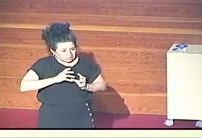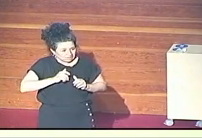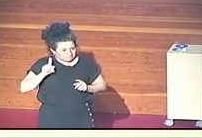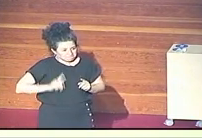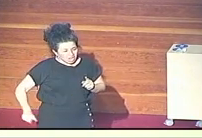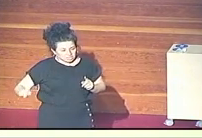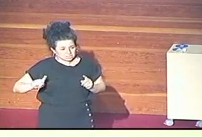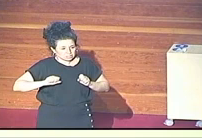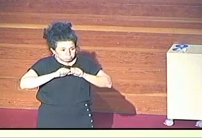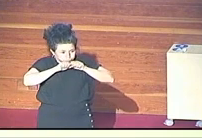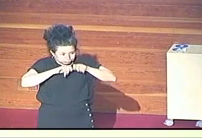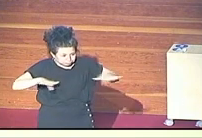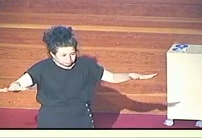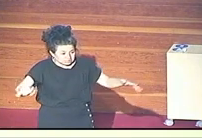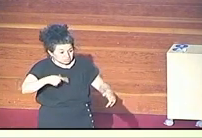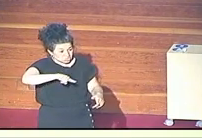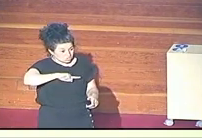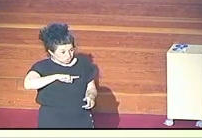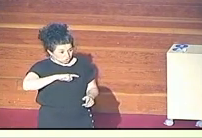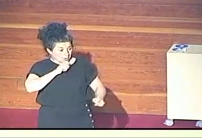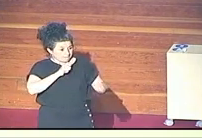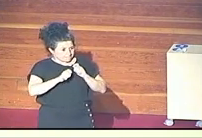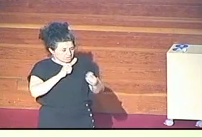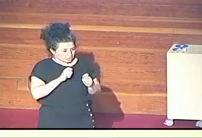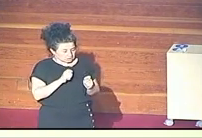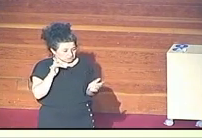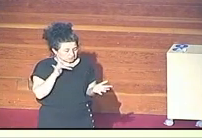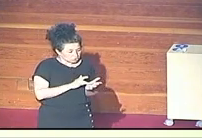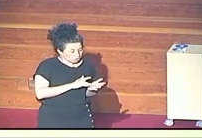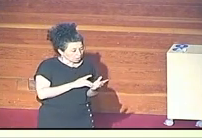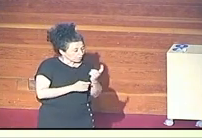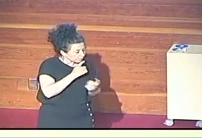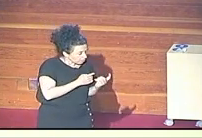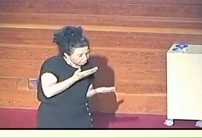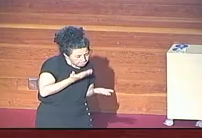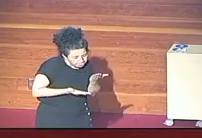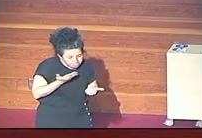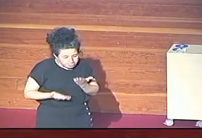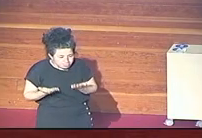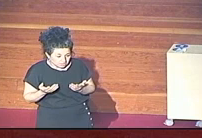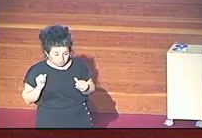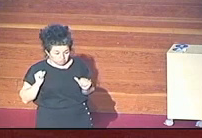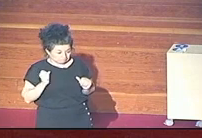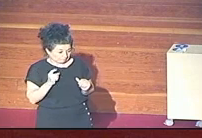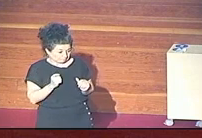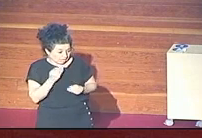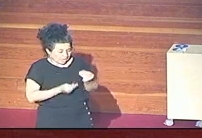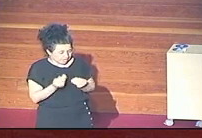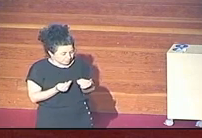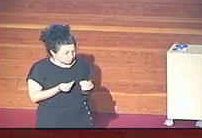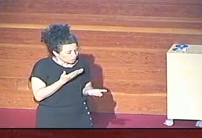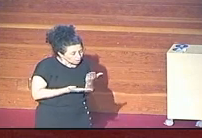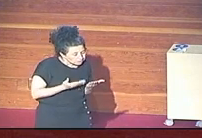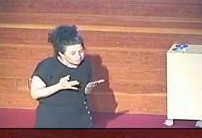y nos toca a los periodistas además de contrastar información como hacemos habitualmente verificar